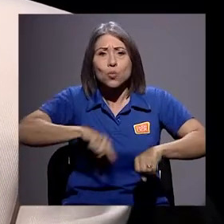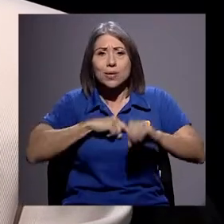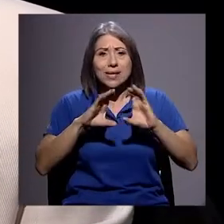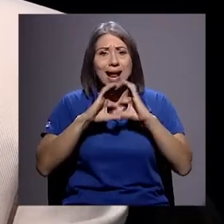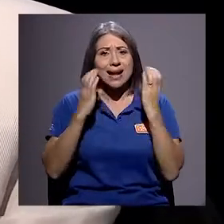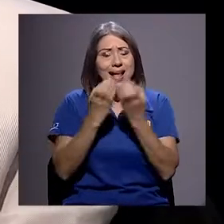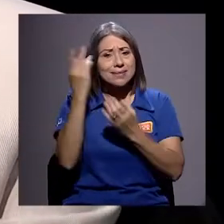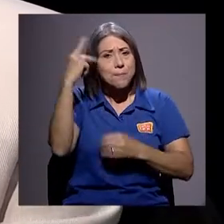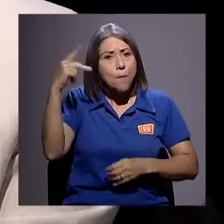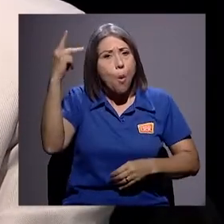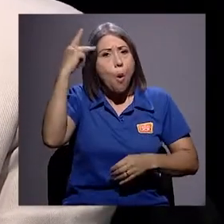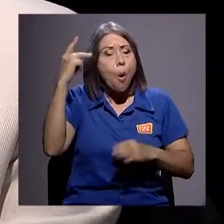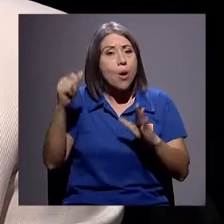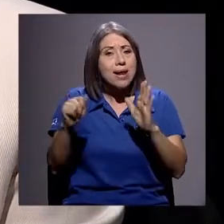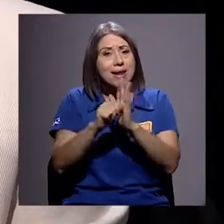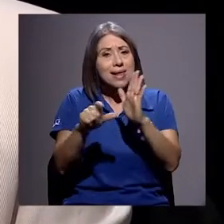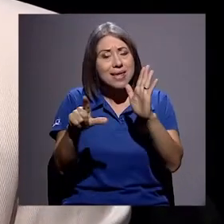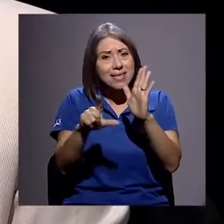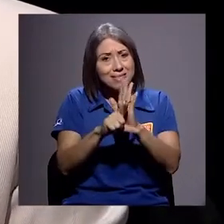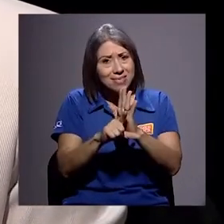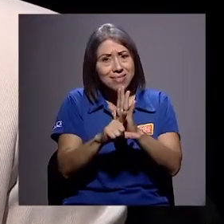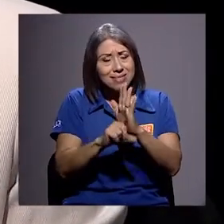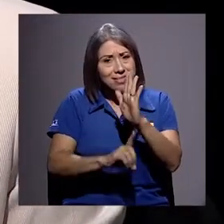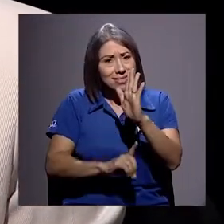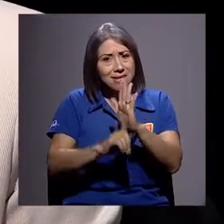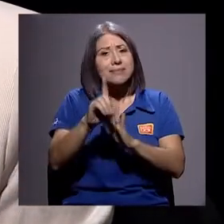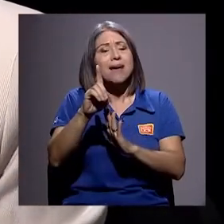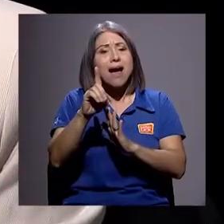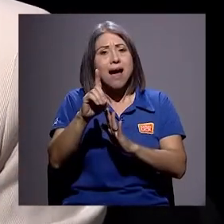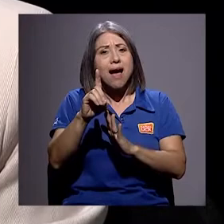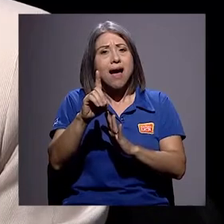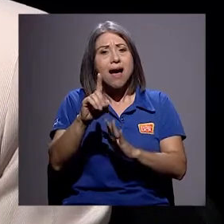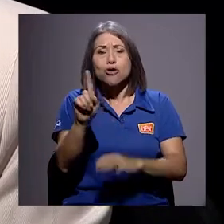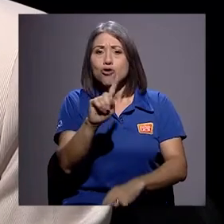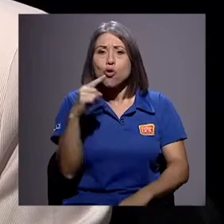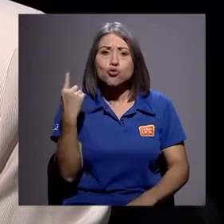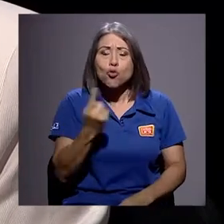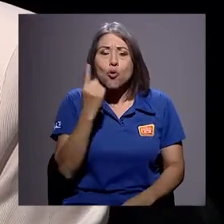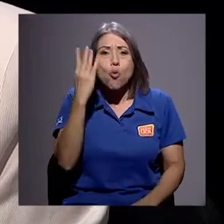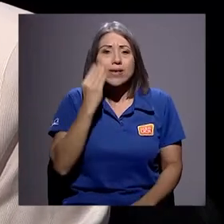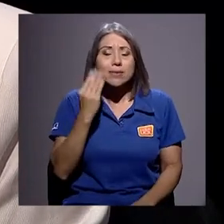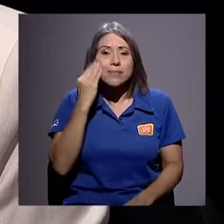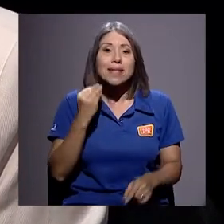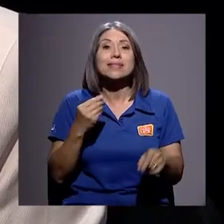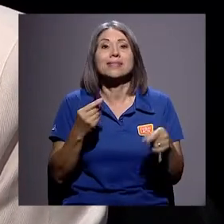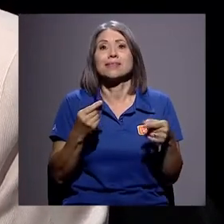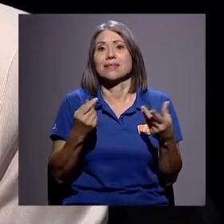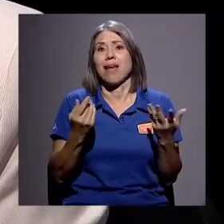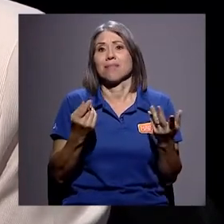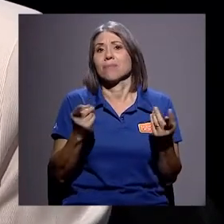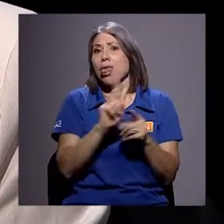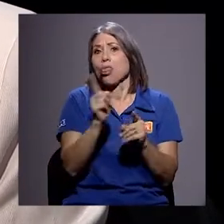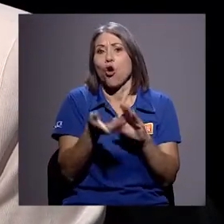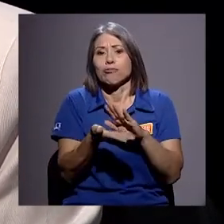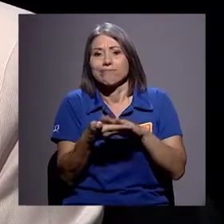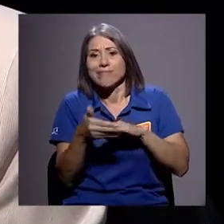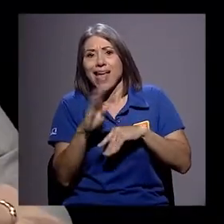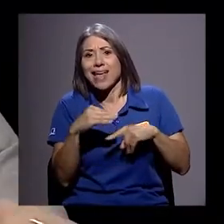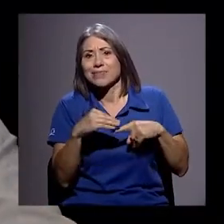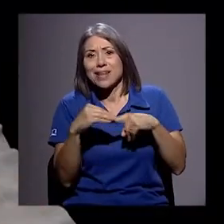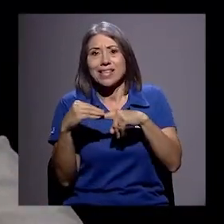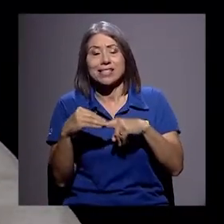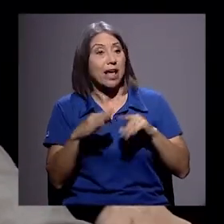política del congreso desarrolle no solo experiencia sino tampoco expertise